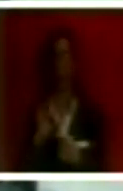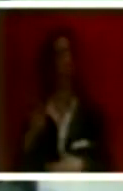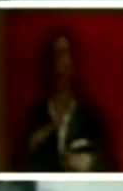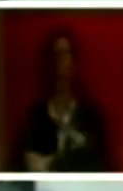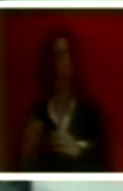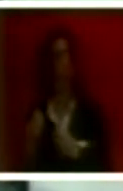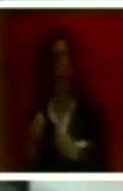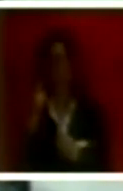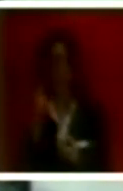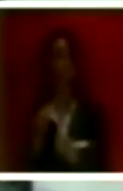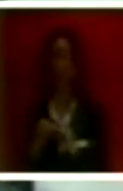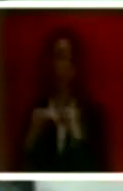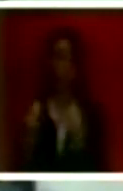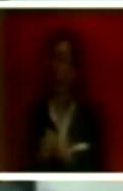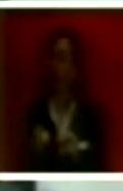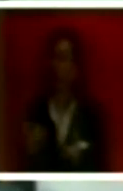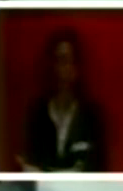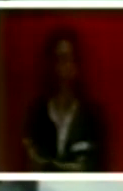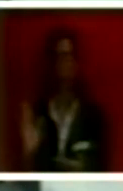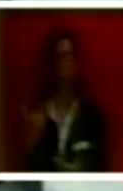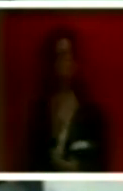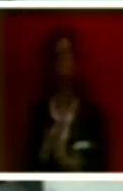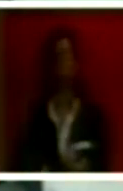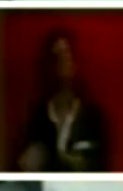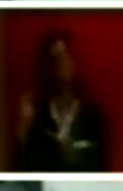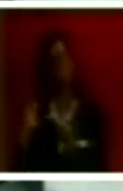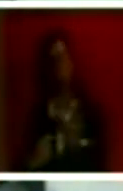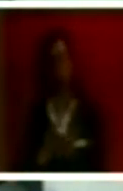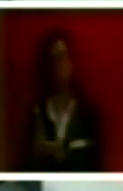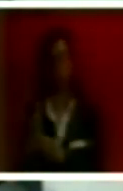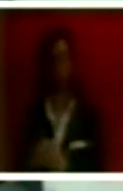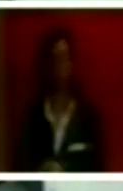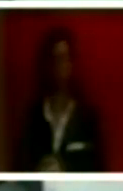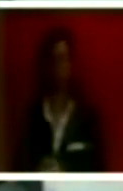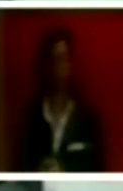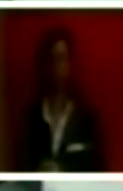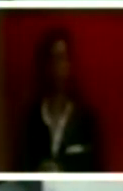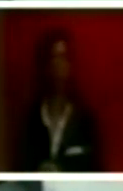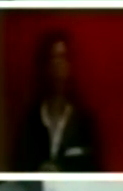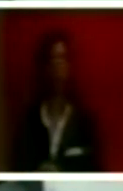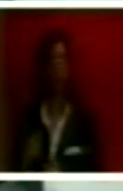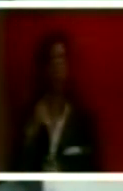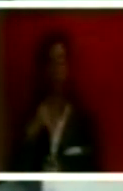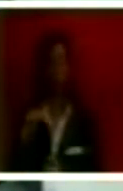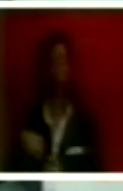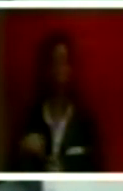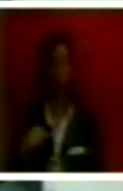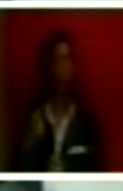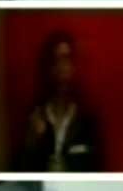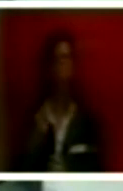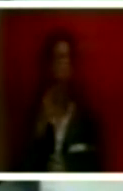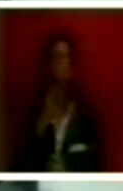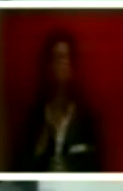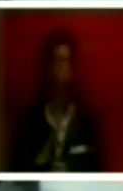y resultados de la gestión gubernamental. Señores, hoy, 11